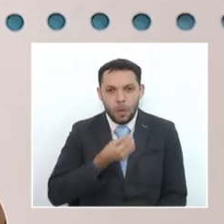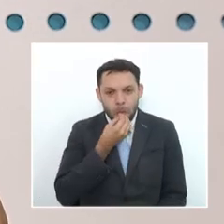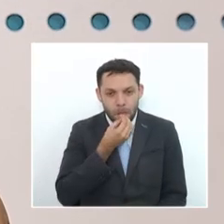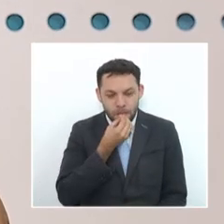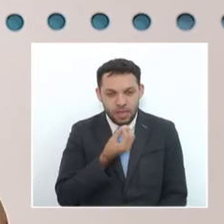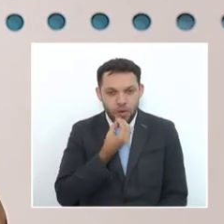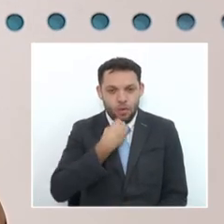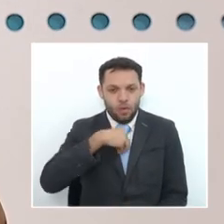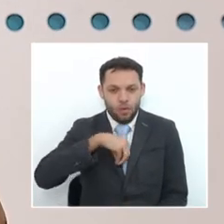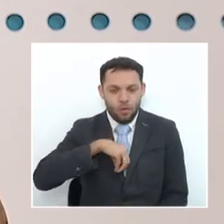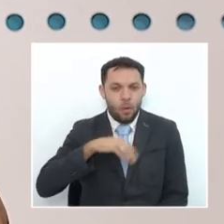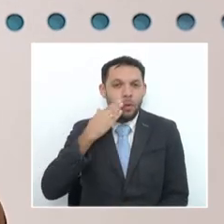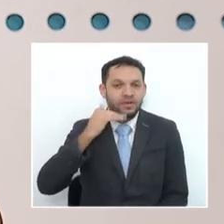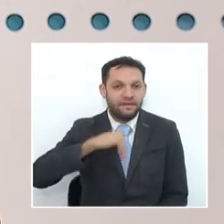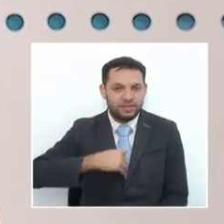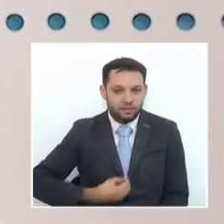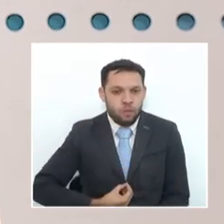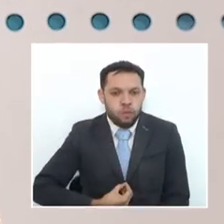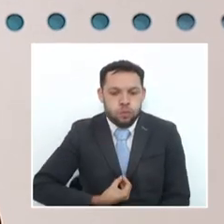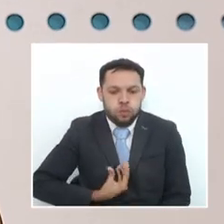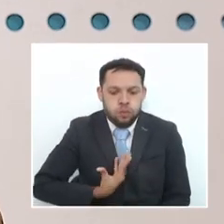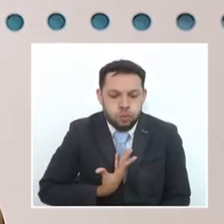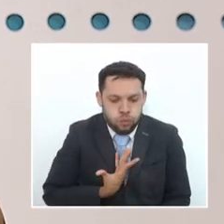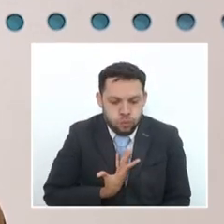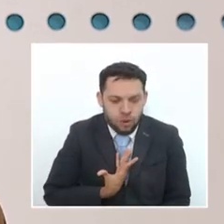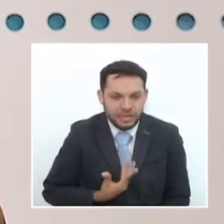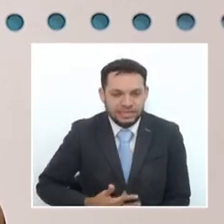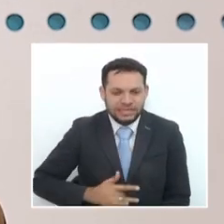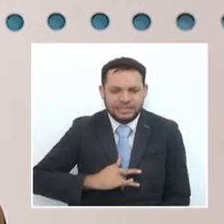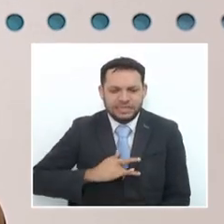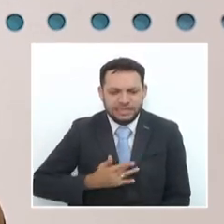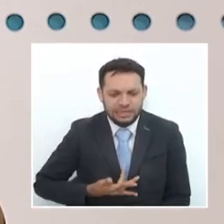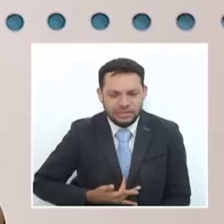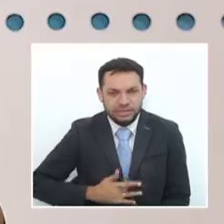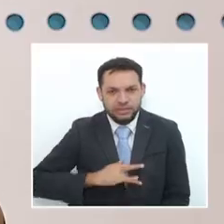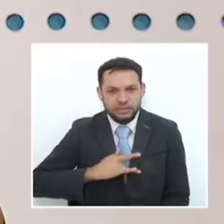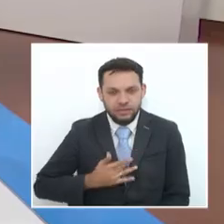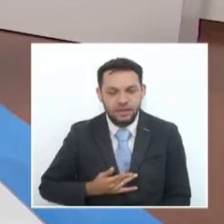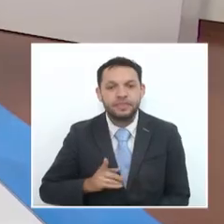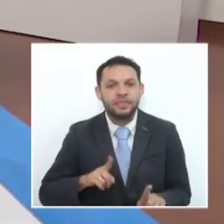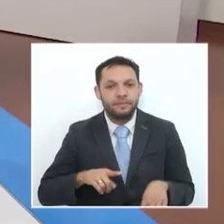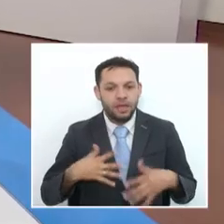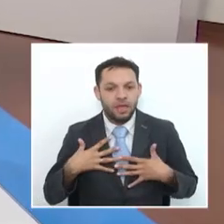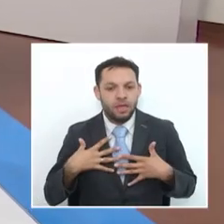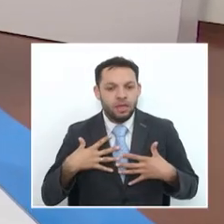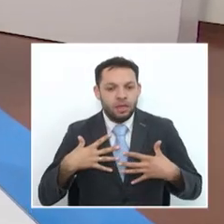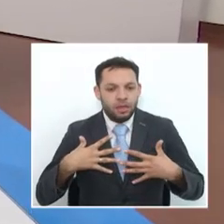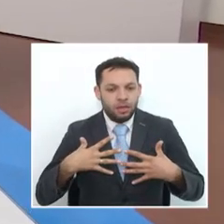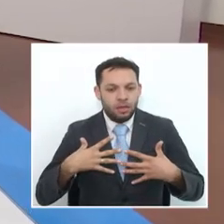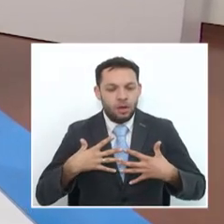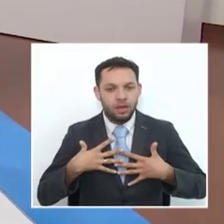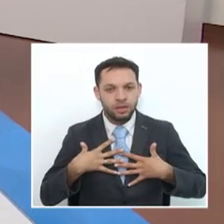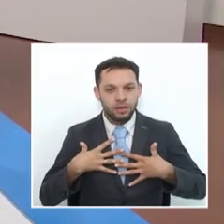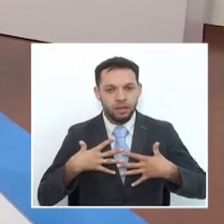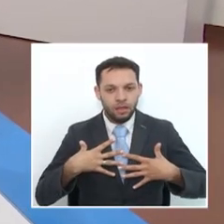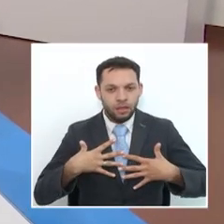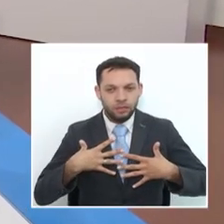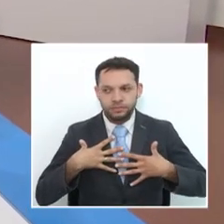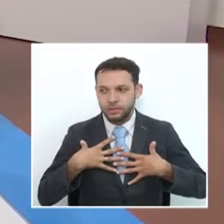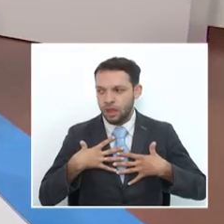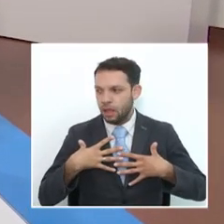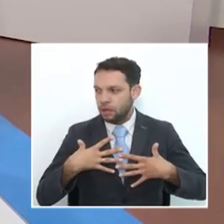me devuelve el alimento. Entonces eso me irrita las vías respiratorias. Y cuando se me irritan las